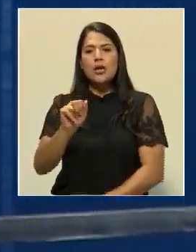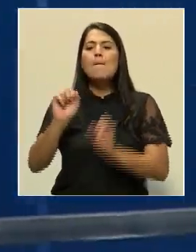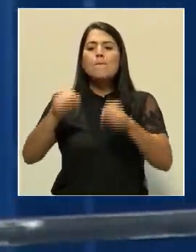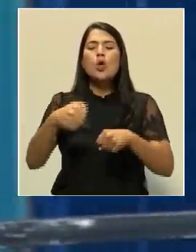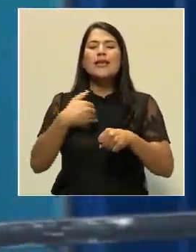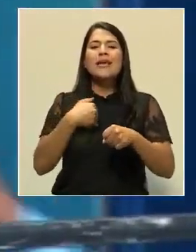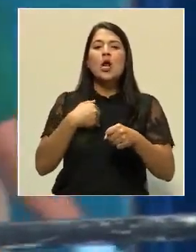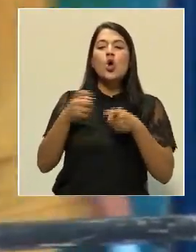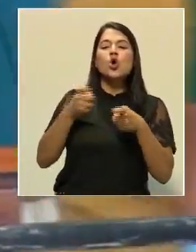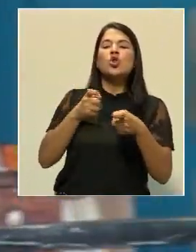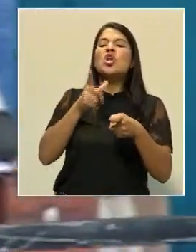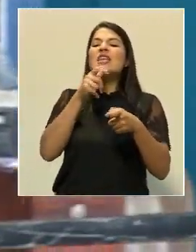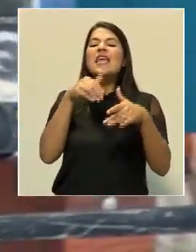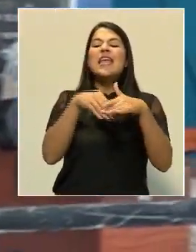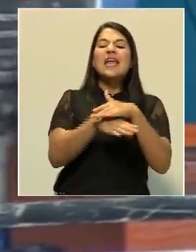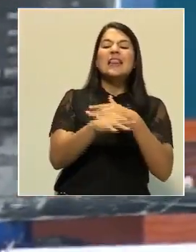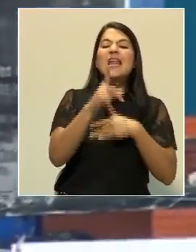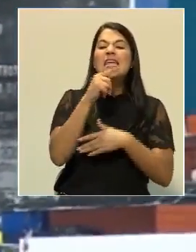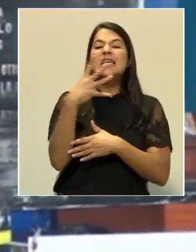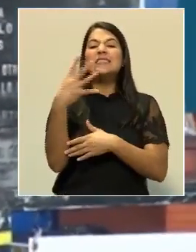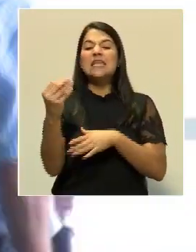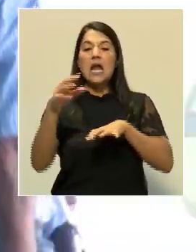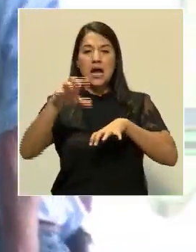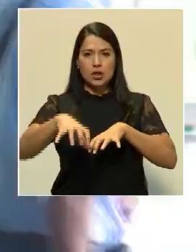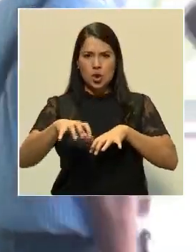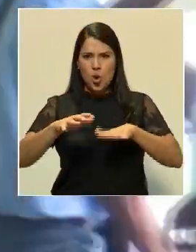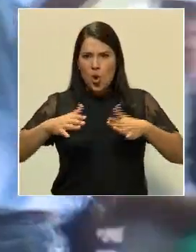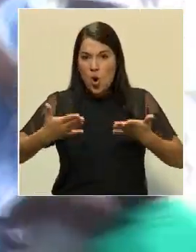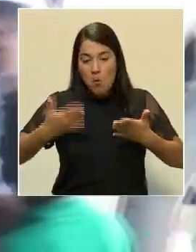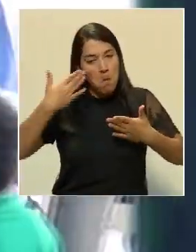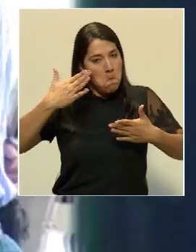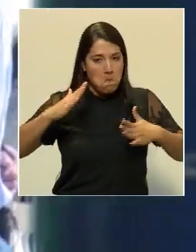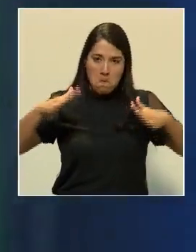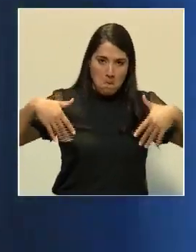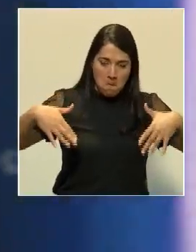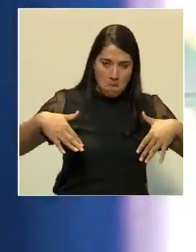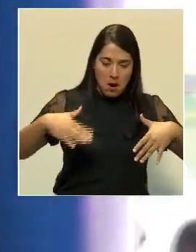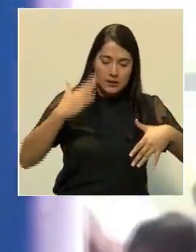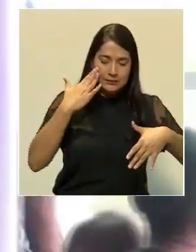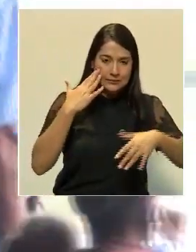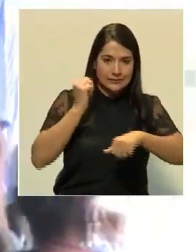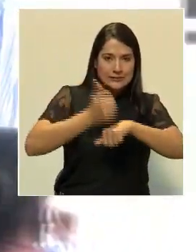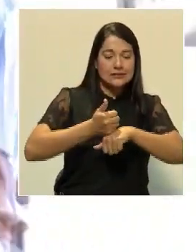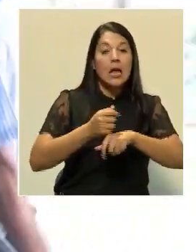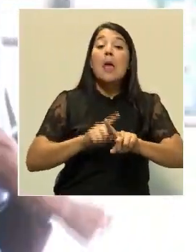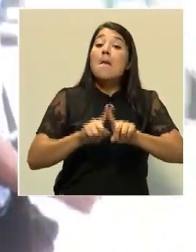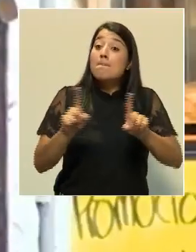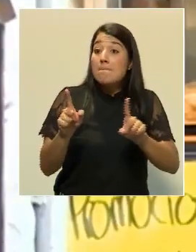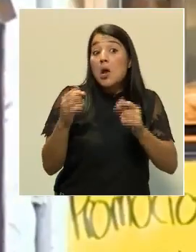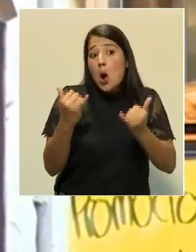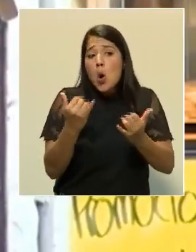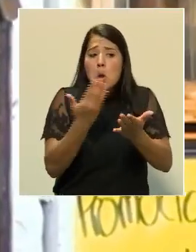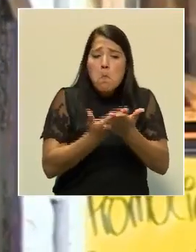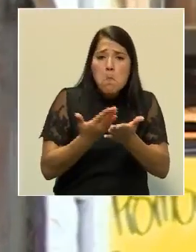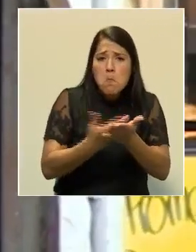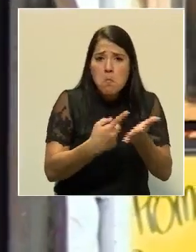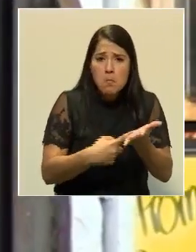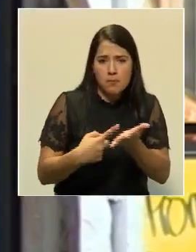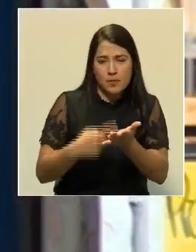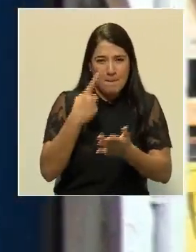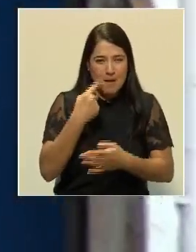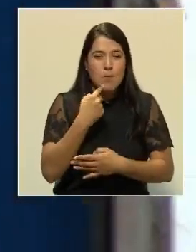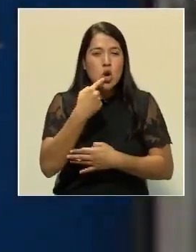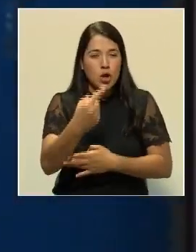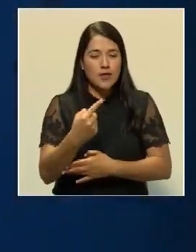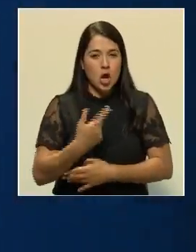salida. Por el momento no se tiene definido cuál será la manera, sino que se trabajaría en una propuesta en ese sentido. Escuchemos lo que dijo